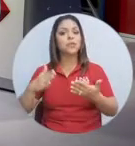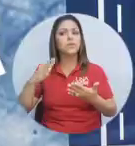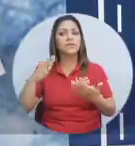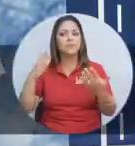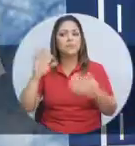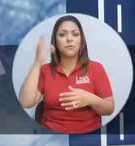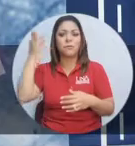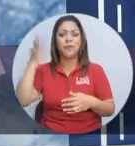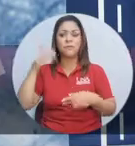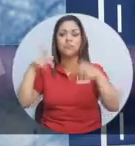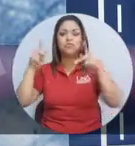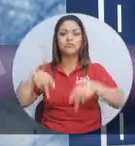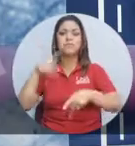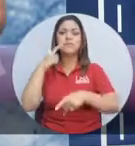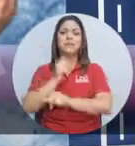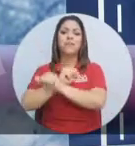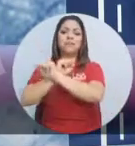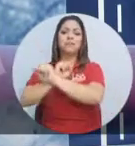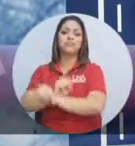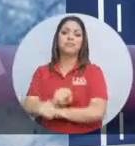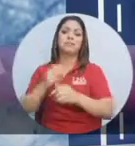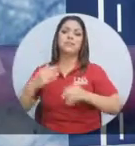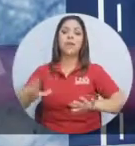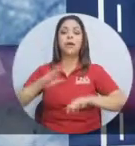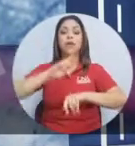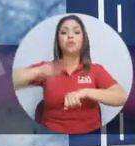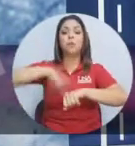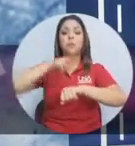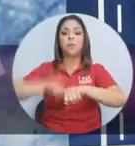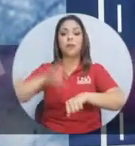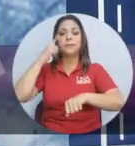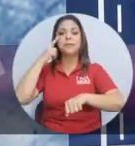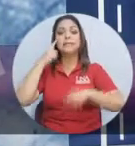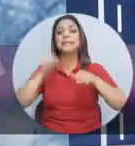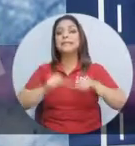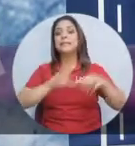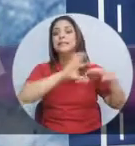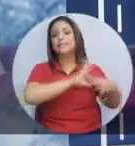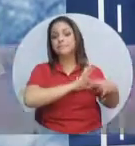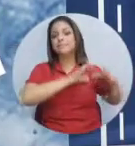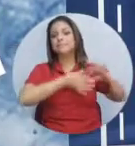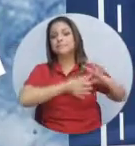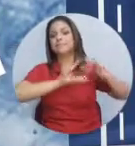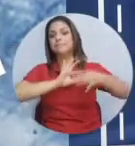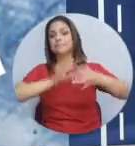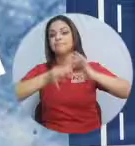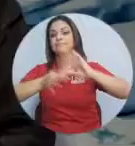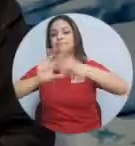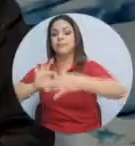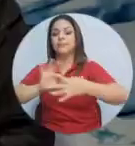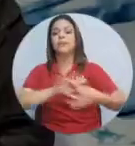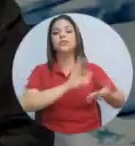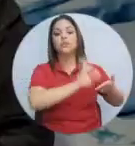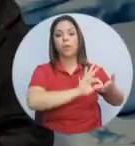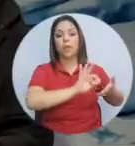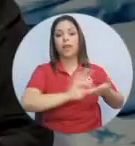se naturalizan estas conductas si ya de por sí las venís arrastrando de la escuela y el colegio. O sea, las llevas a la universidad